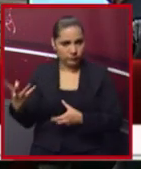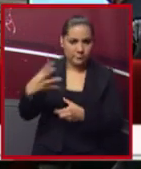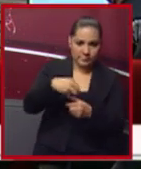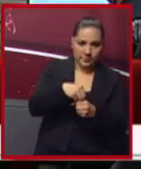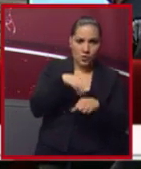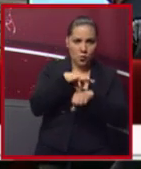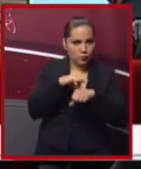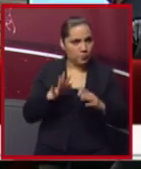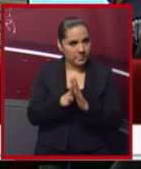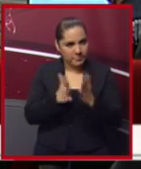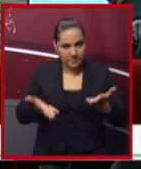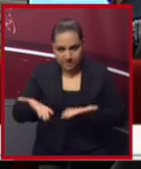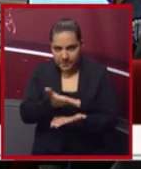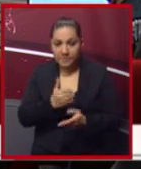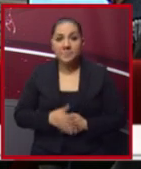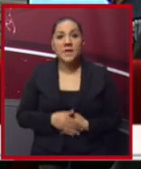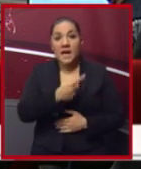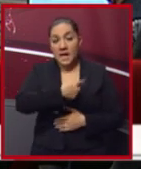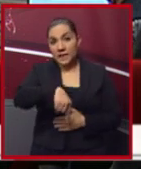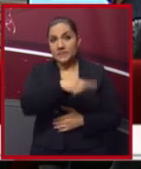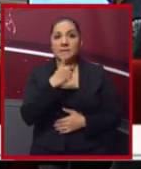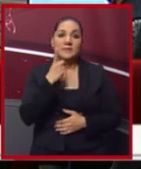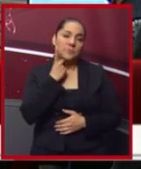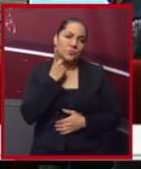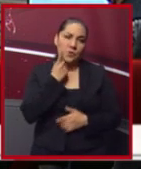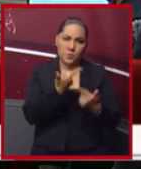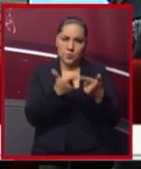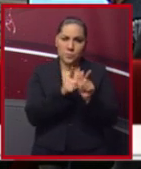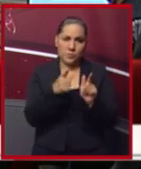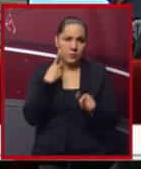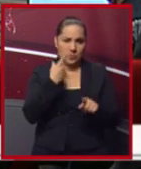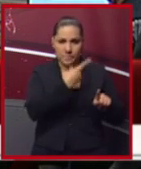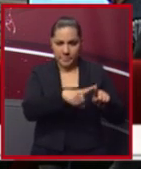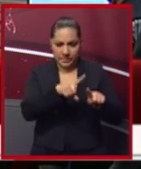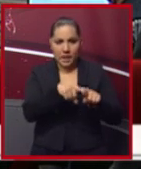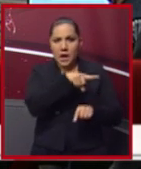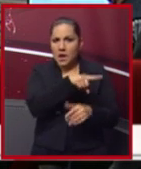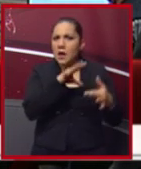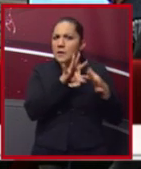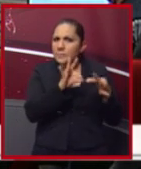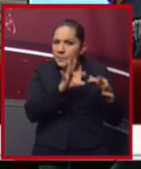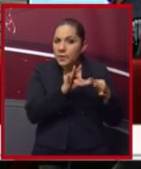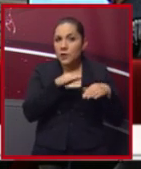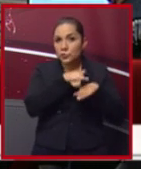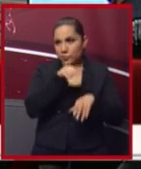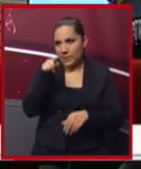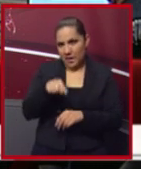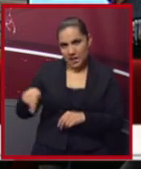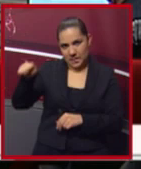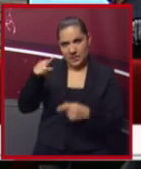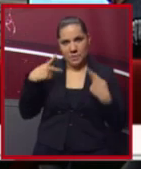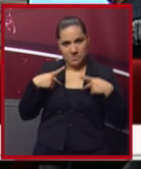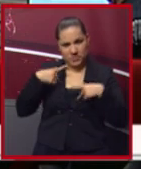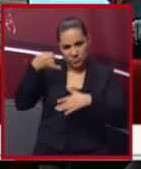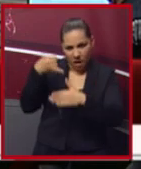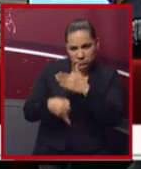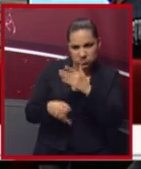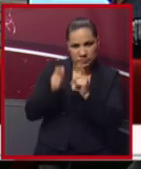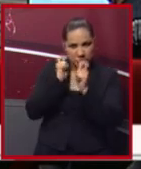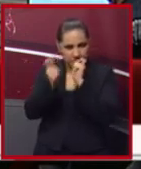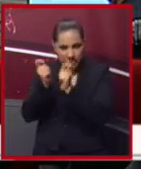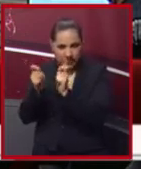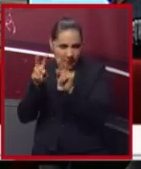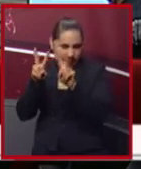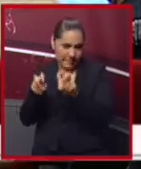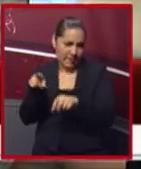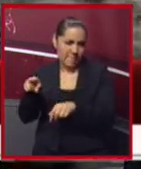grupos parlamentarios emitieron también un primer pronunciamiento previo al análisis de los especialistas que asistieron sobre estas modificaciones en materia de prisión